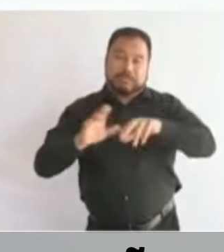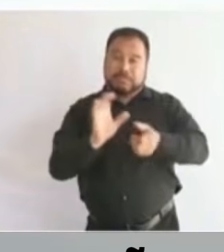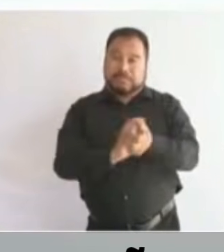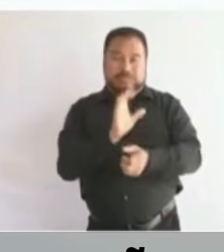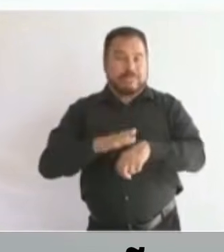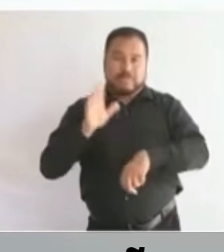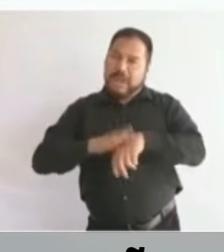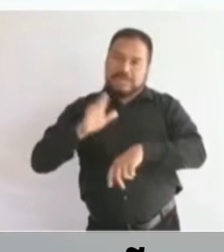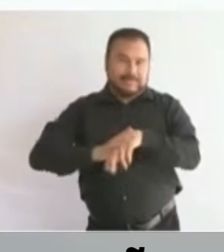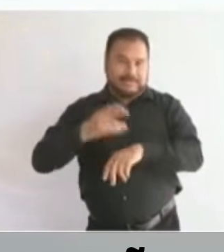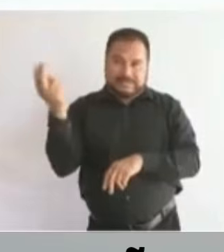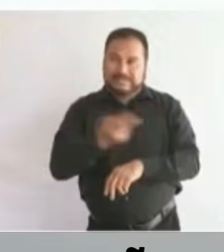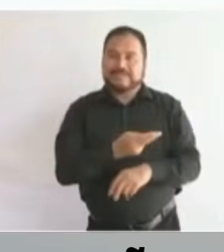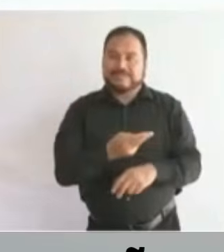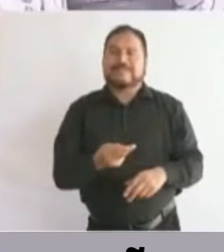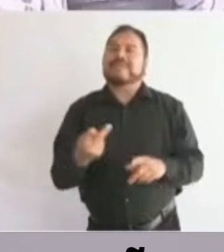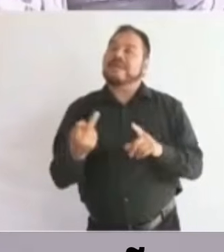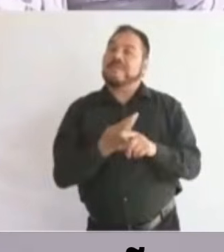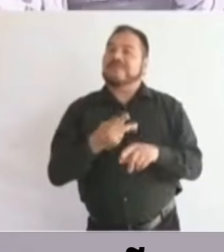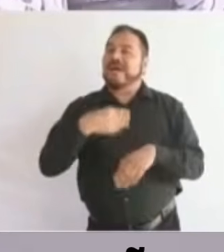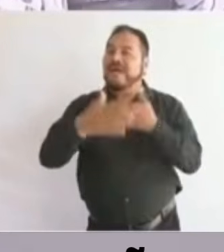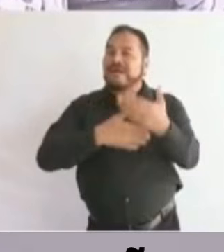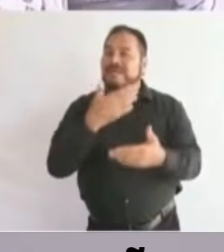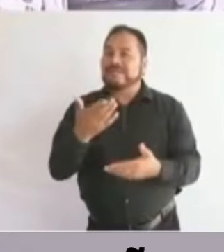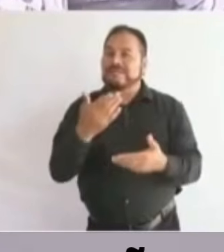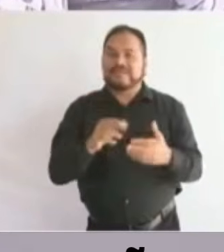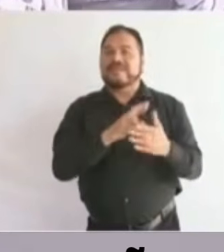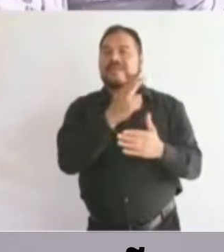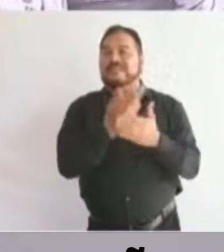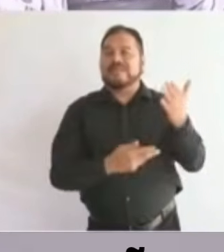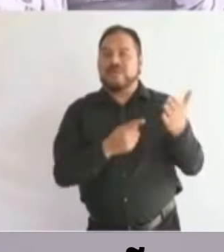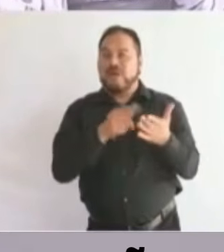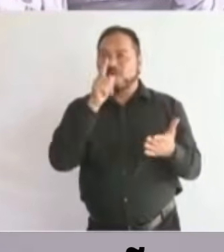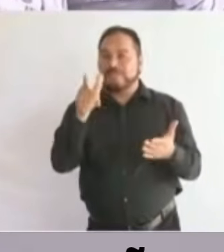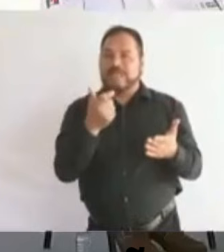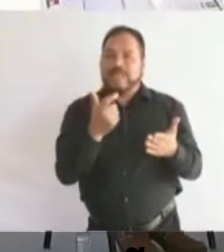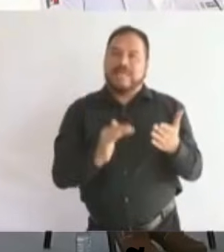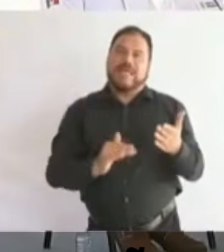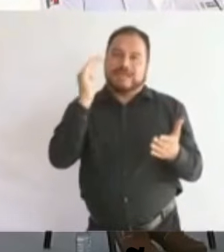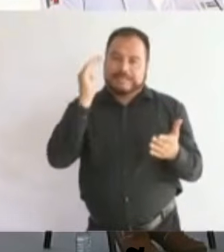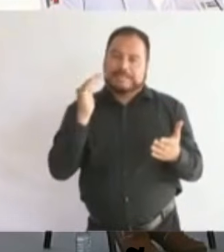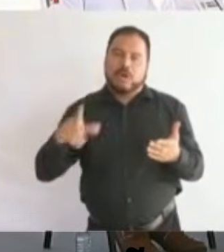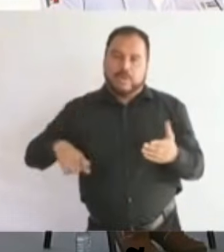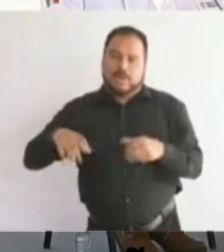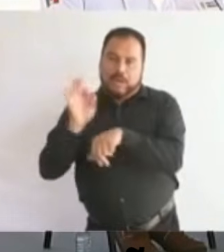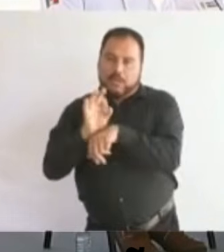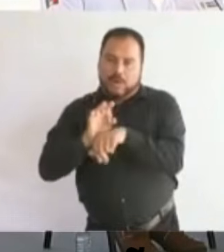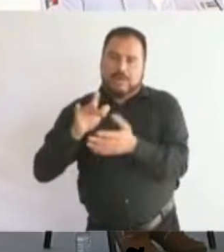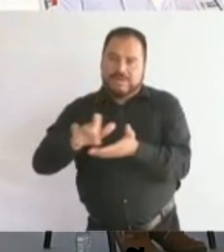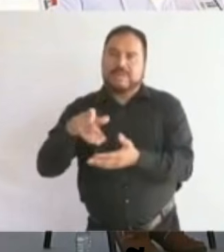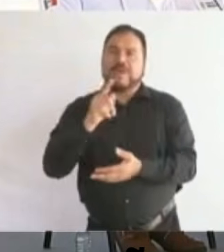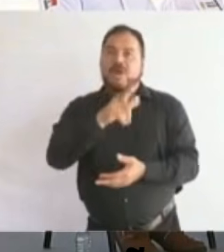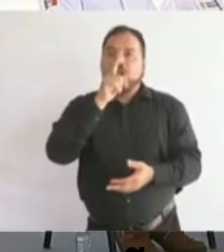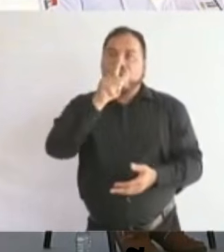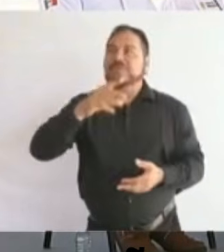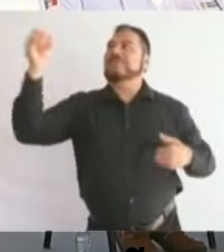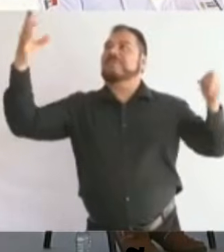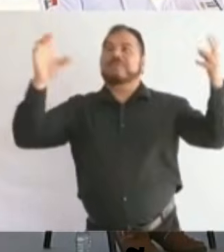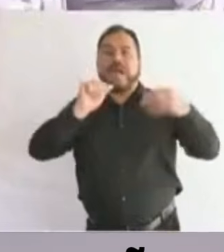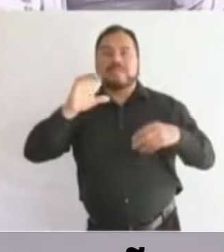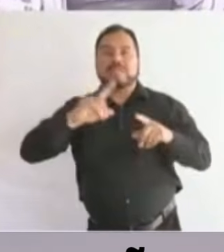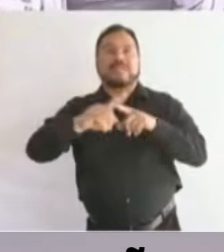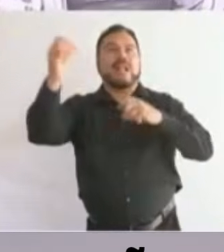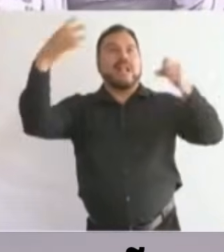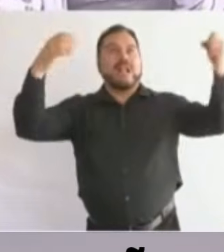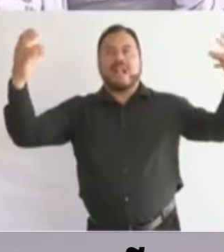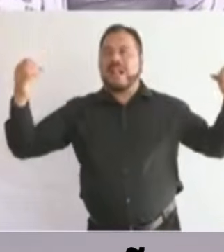Y vienen las tarifas, porque aunque haya subsidio, pues tanto consumo, pues a veces con aires